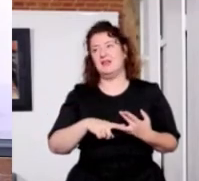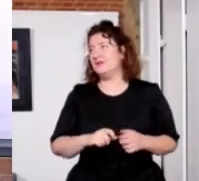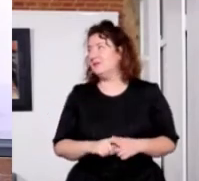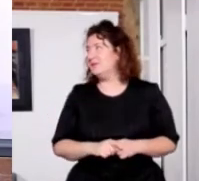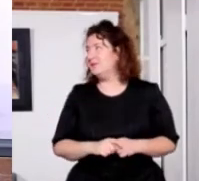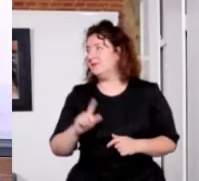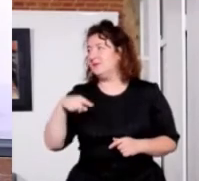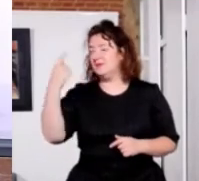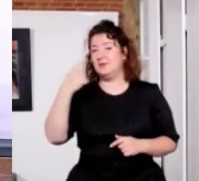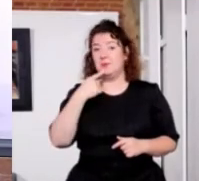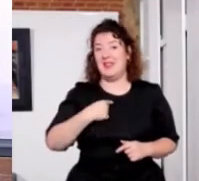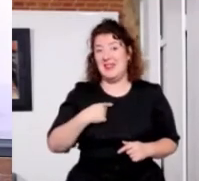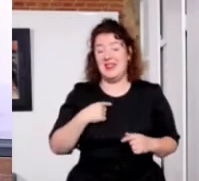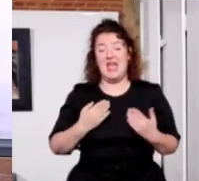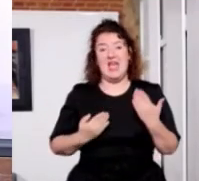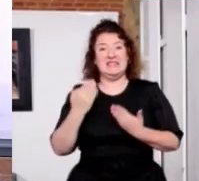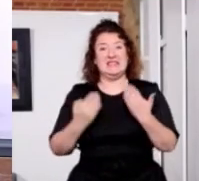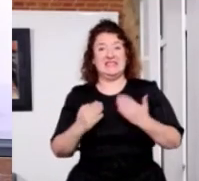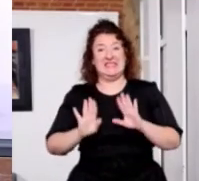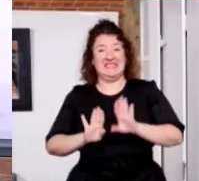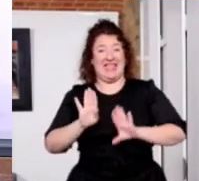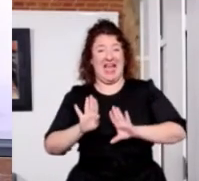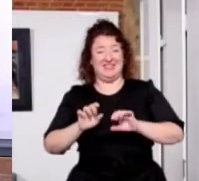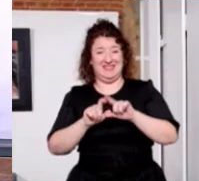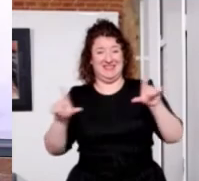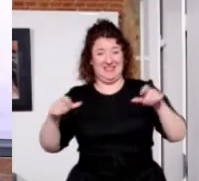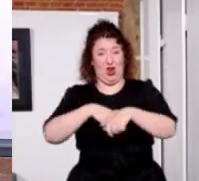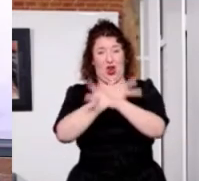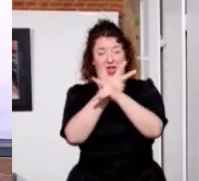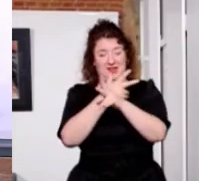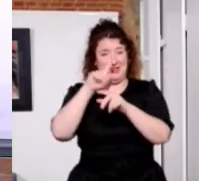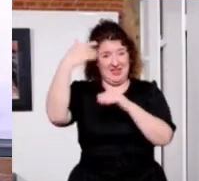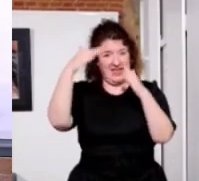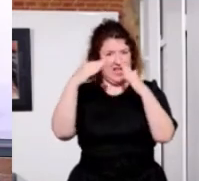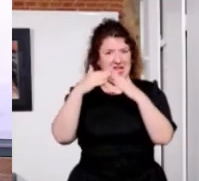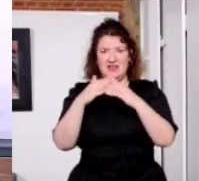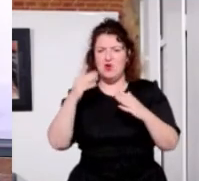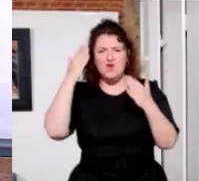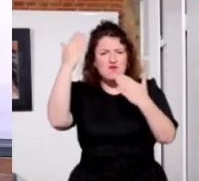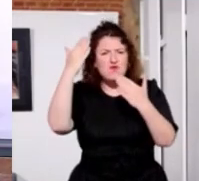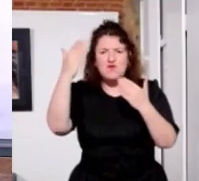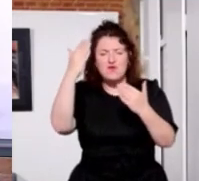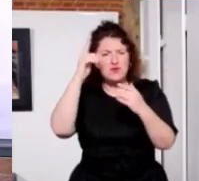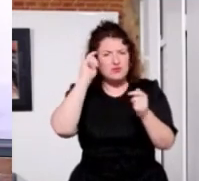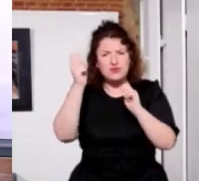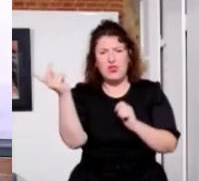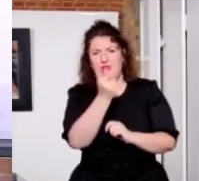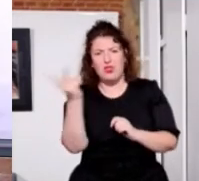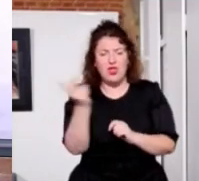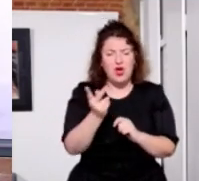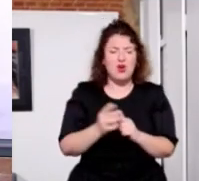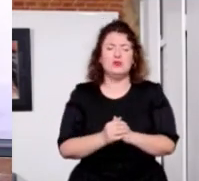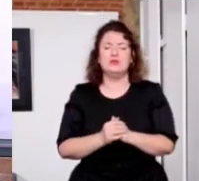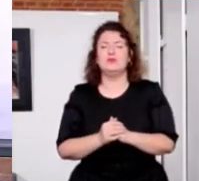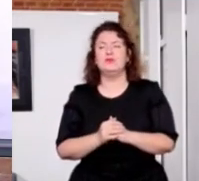me comentan que desde el chat del evento, la gente que está en casa les está felicitando, tanto el uno como